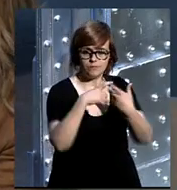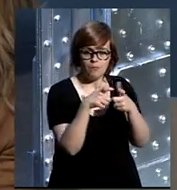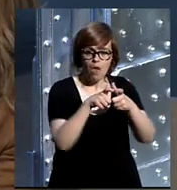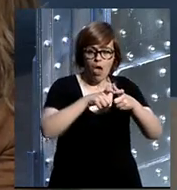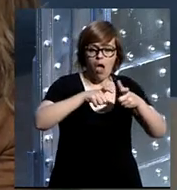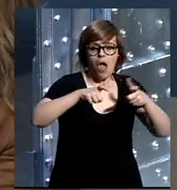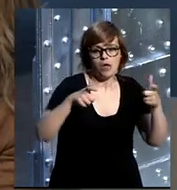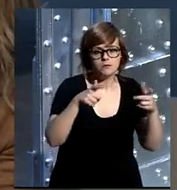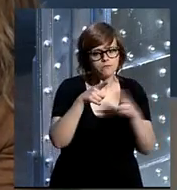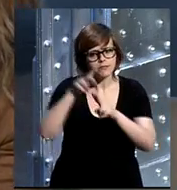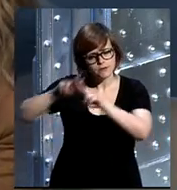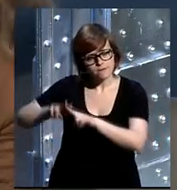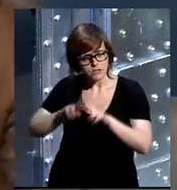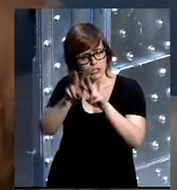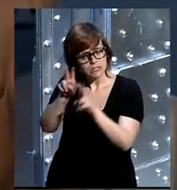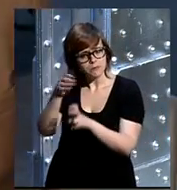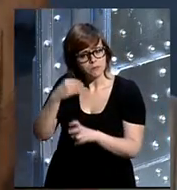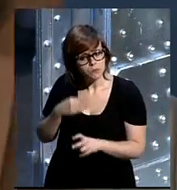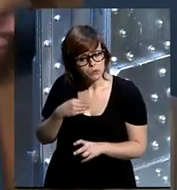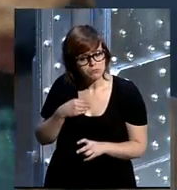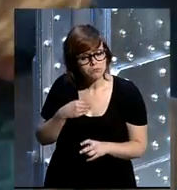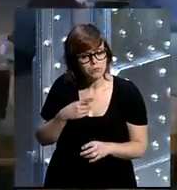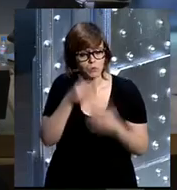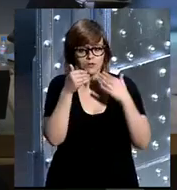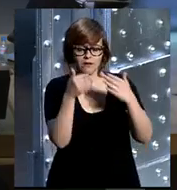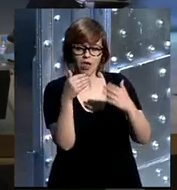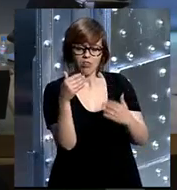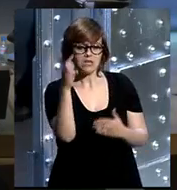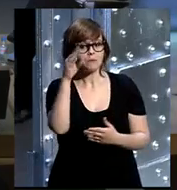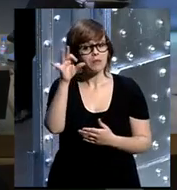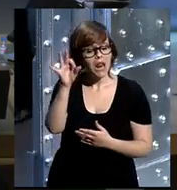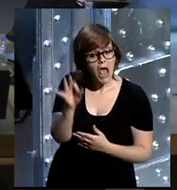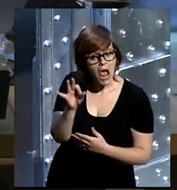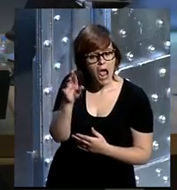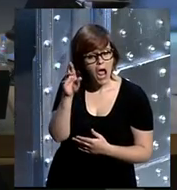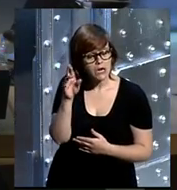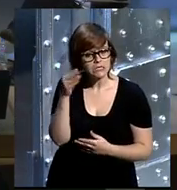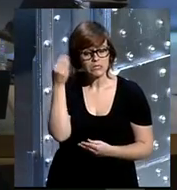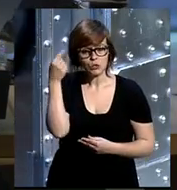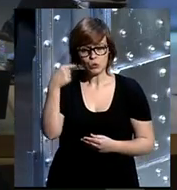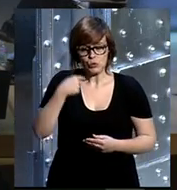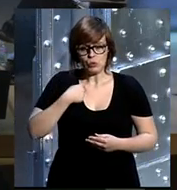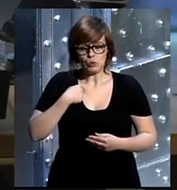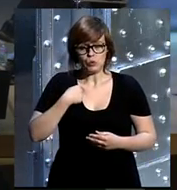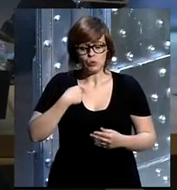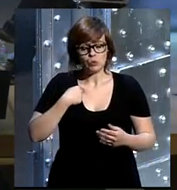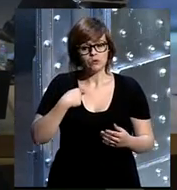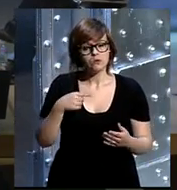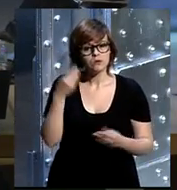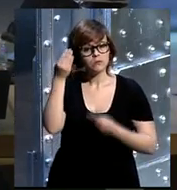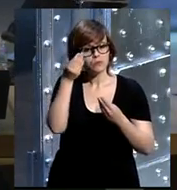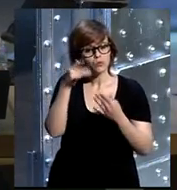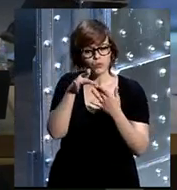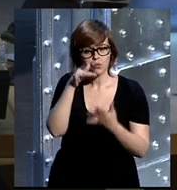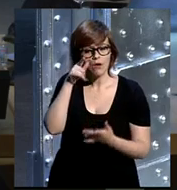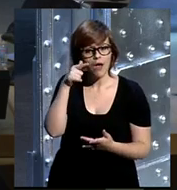revisiones, ¿no?, sobre esos asuntos. Muy bien, muchas gracias, Pilar. Yo creo que interpreto el sentir de todos los que hemos